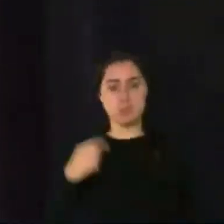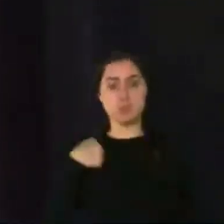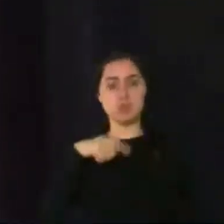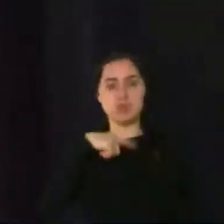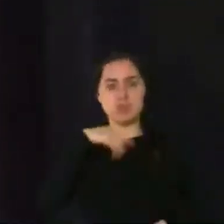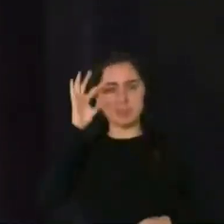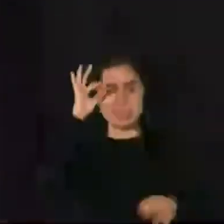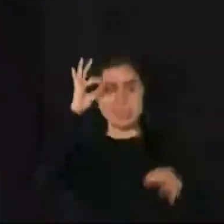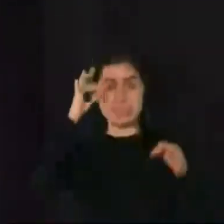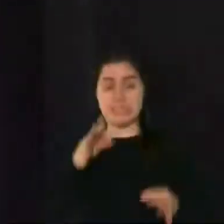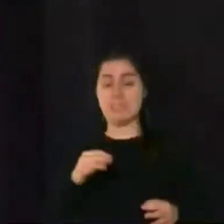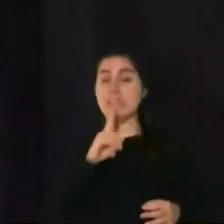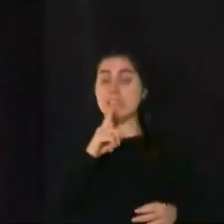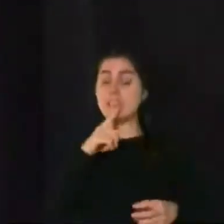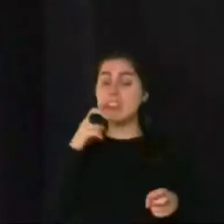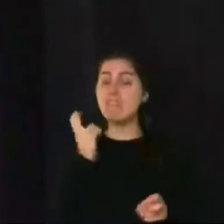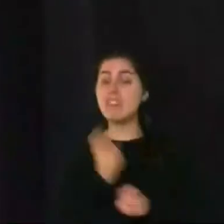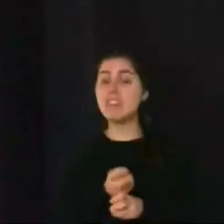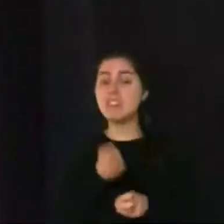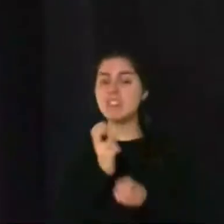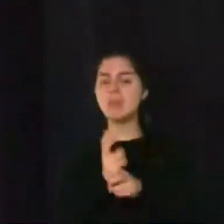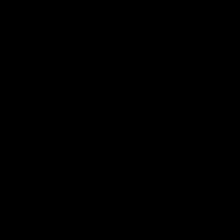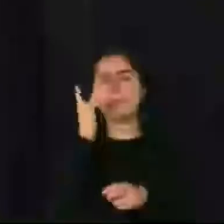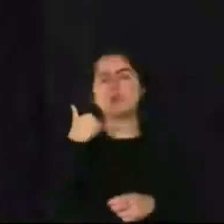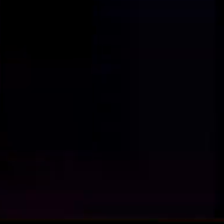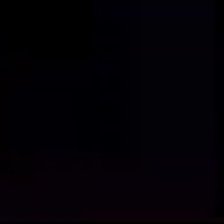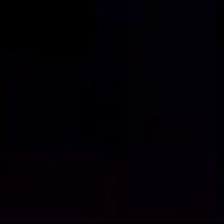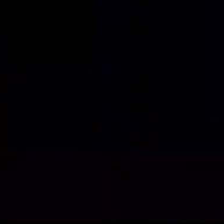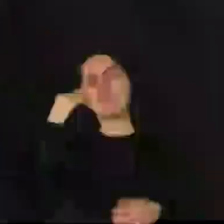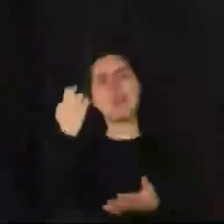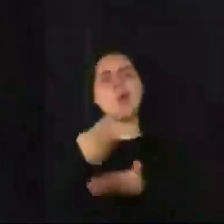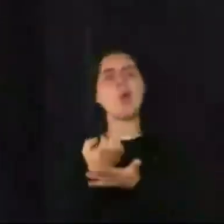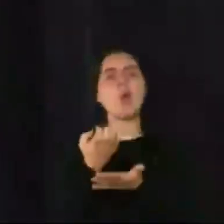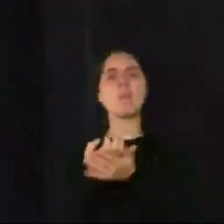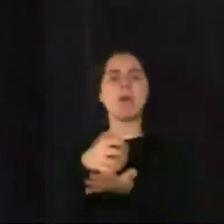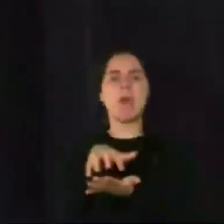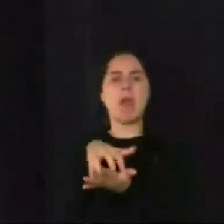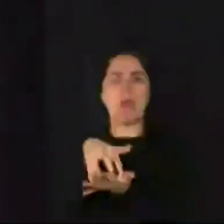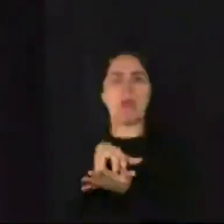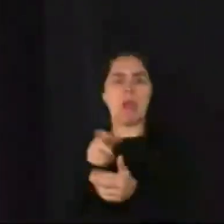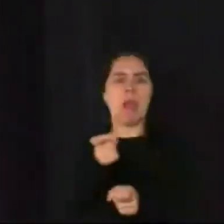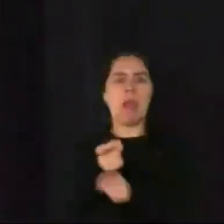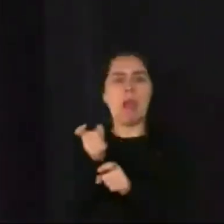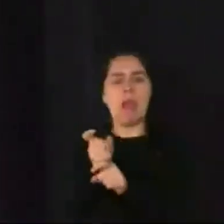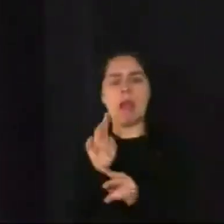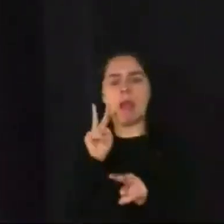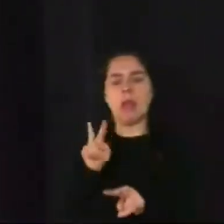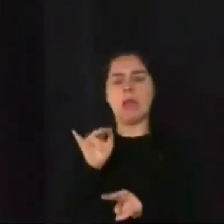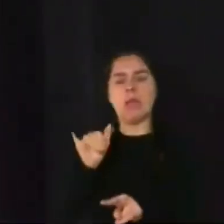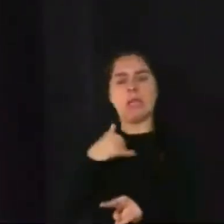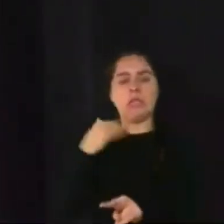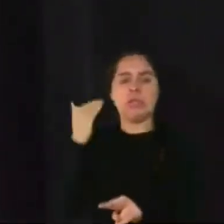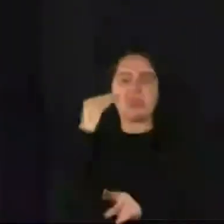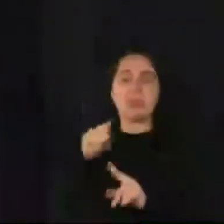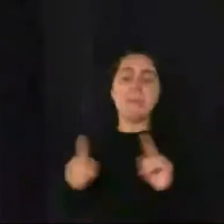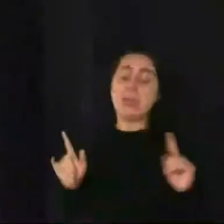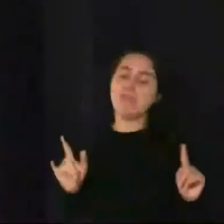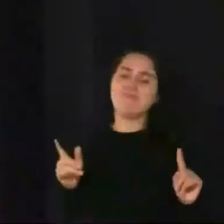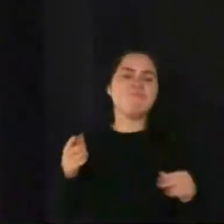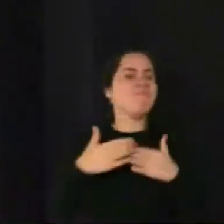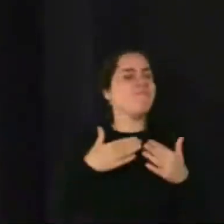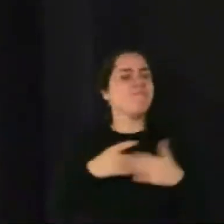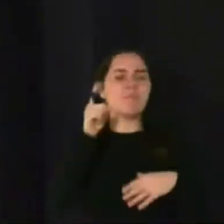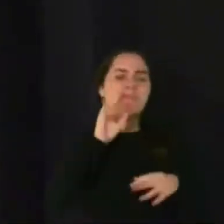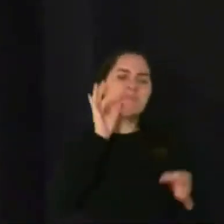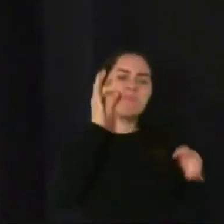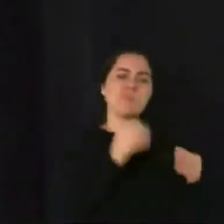manera muy difíciles, porque sabemos que hay unos sectores económicos que se están afectando y que van a afectarse con esta nueva